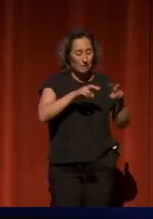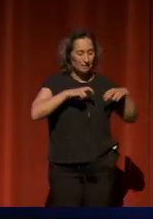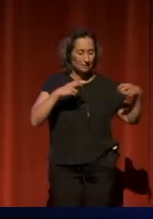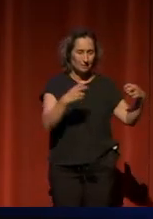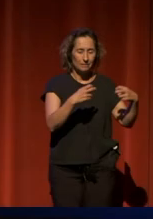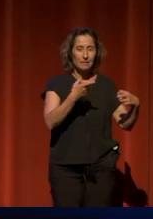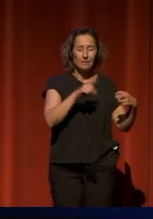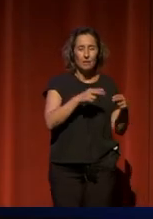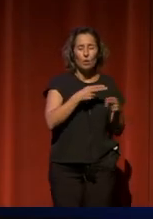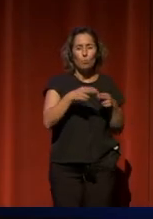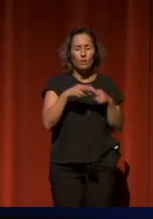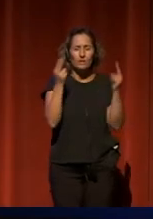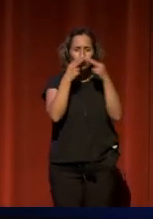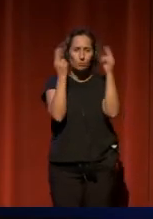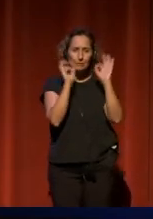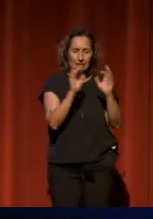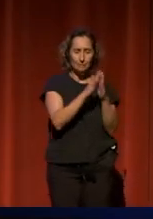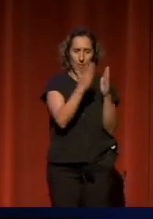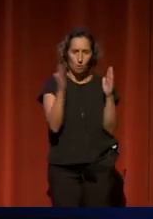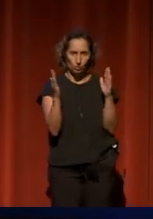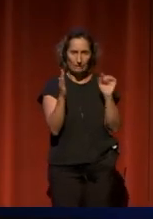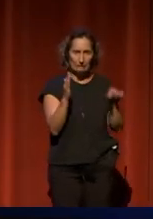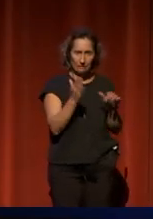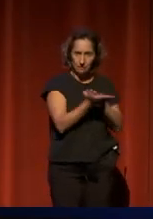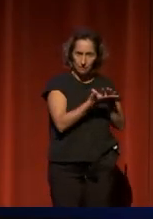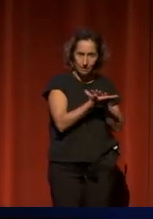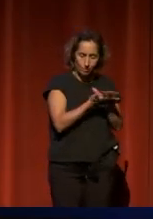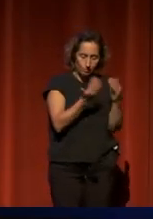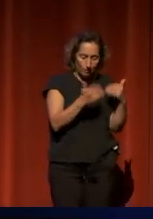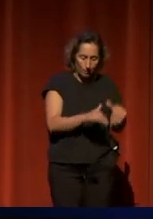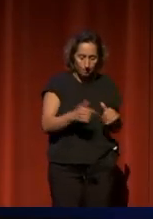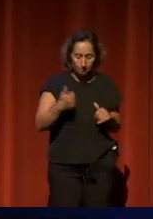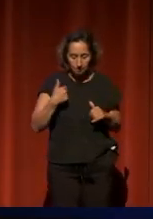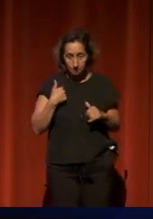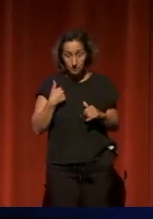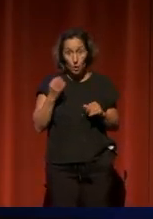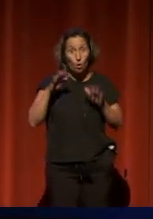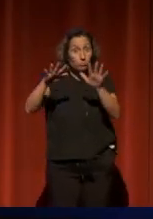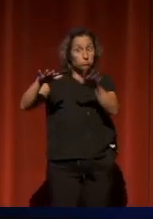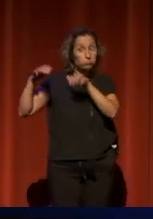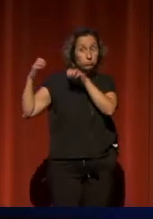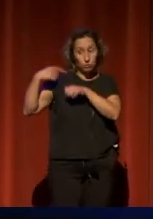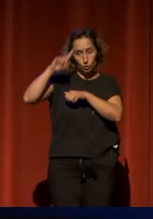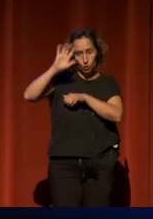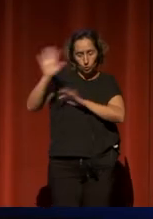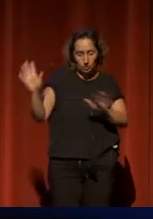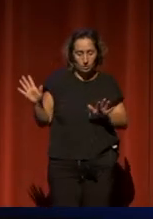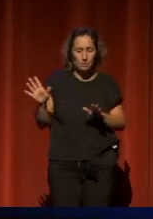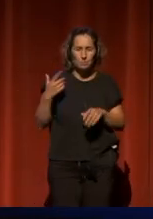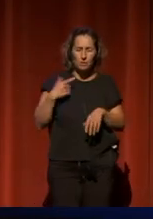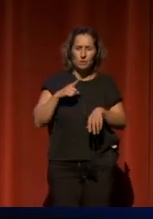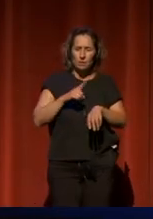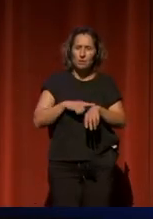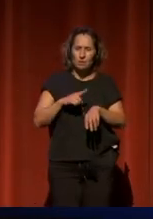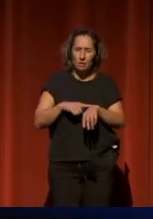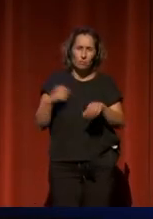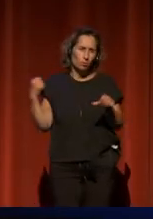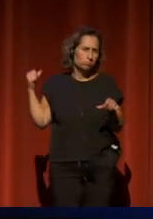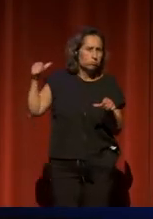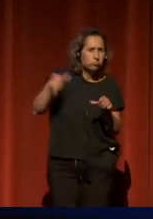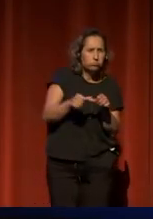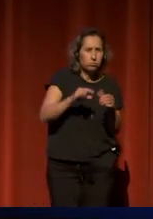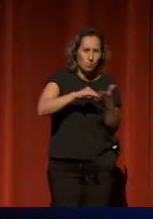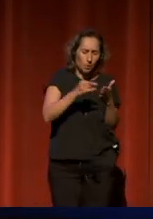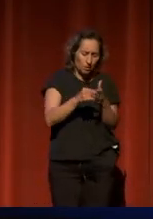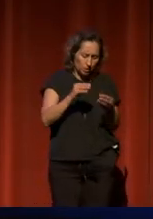polí públicas de de bibliotecas no Y a mí no sé si al resto de la sala pero ya con tiempo trabajando en este en este proyecto